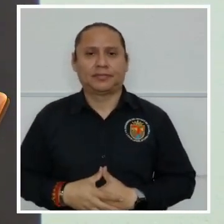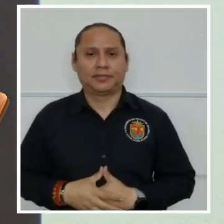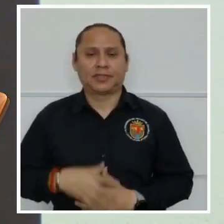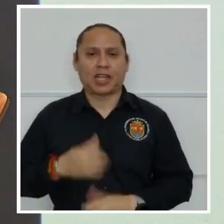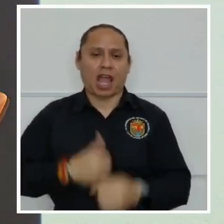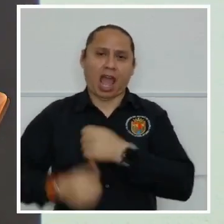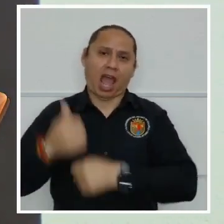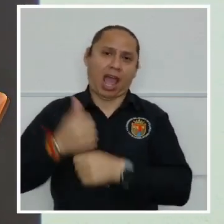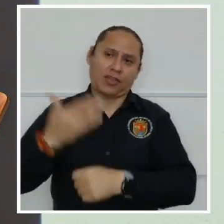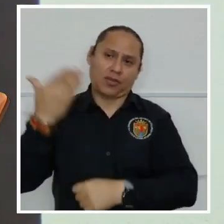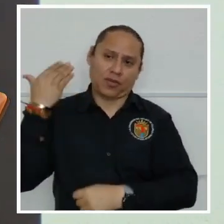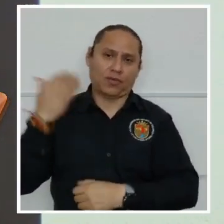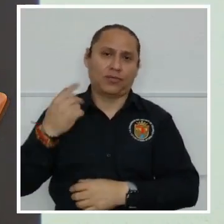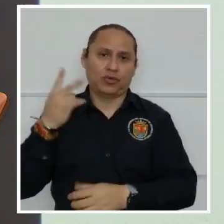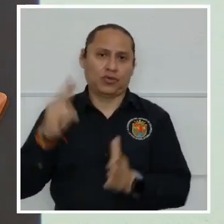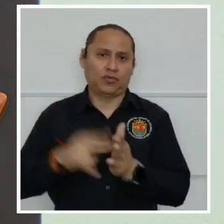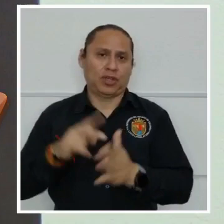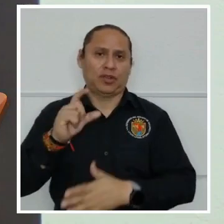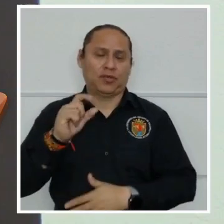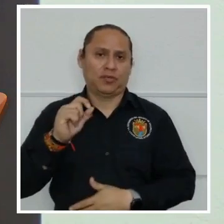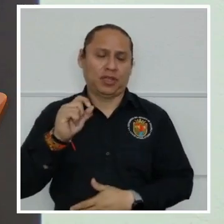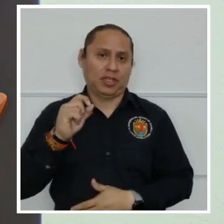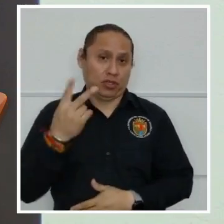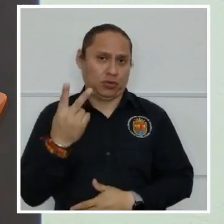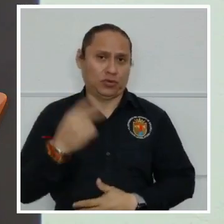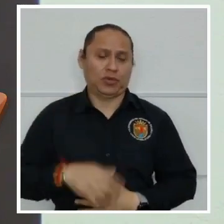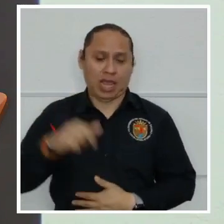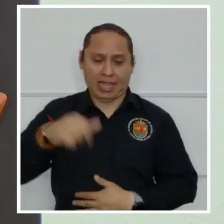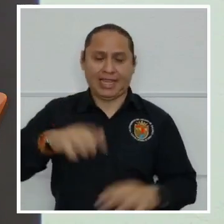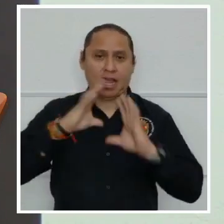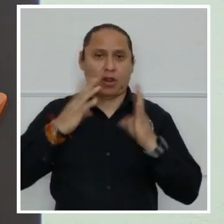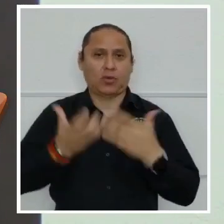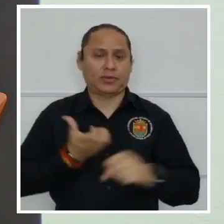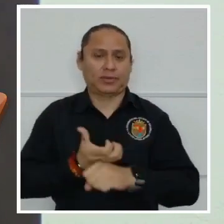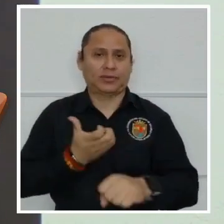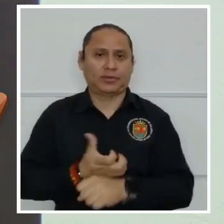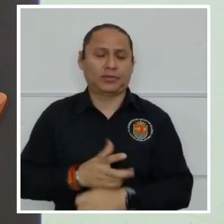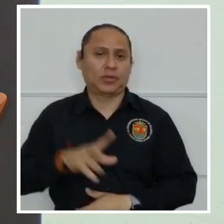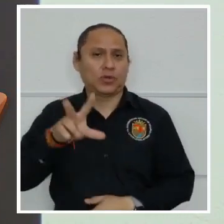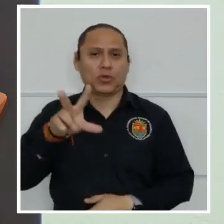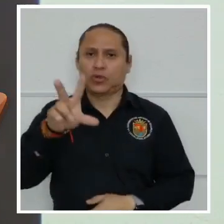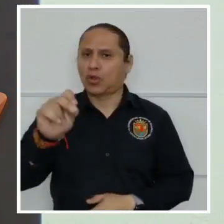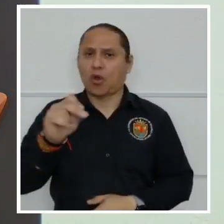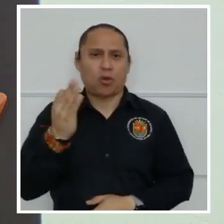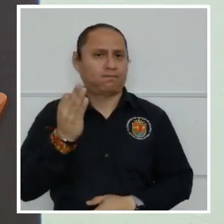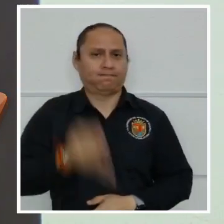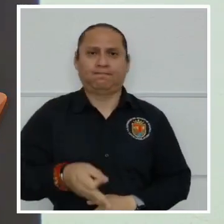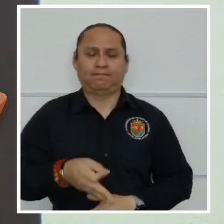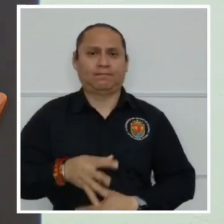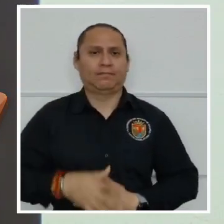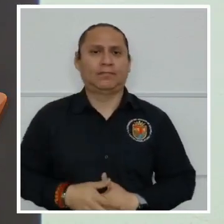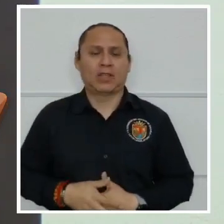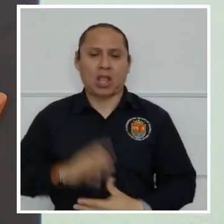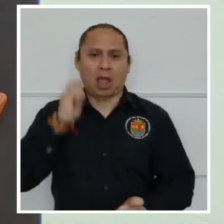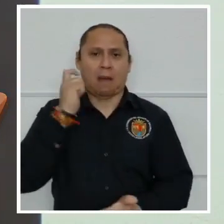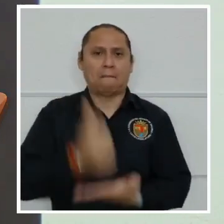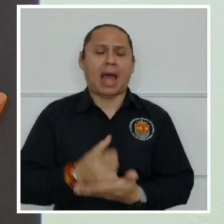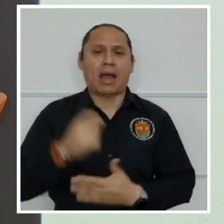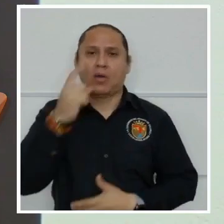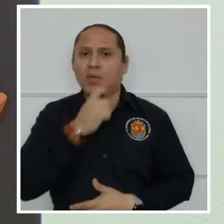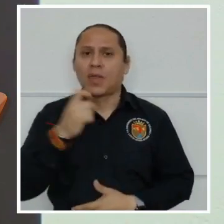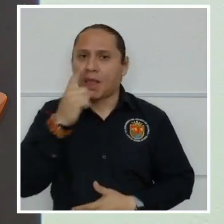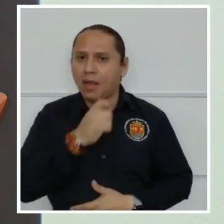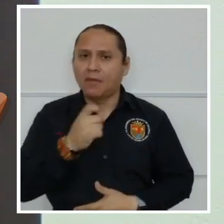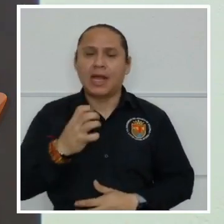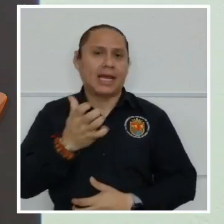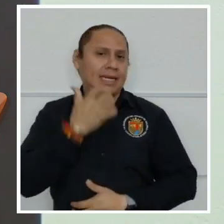El año pasado, este Congreso no autorizó el pago de agua